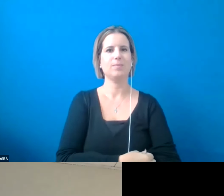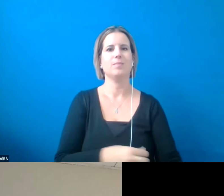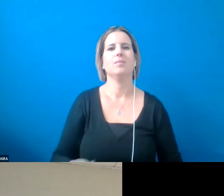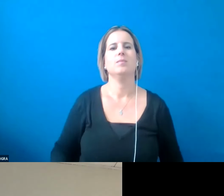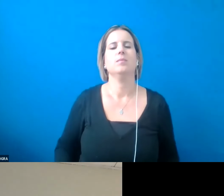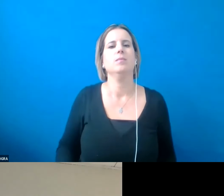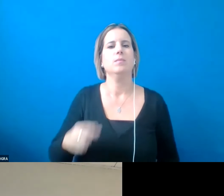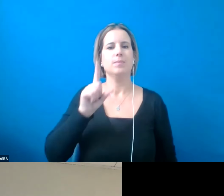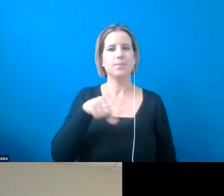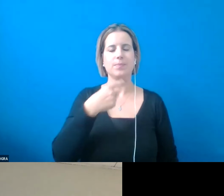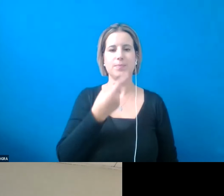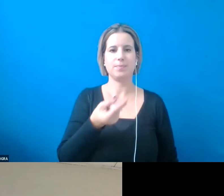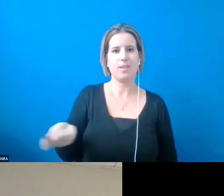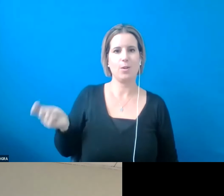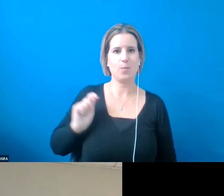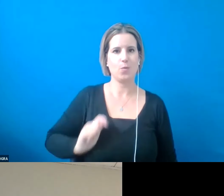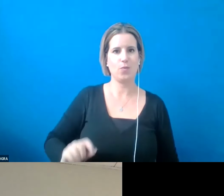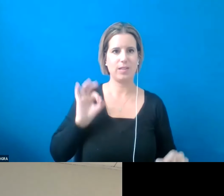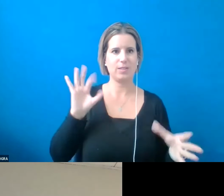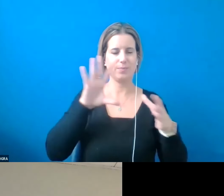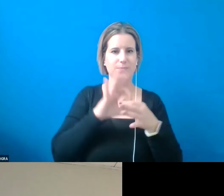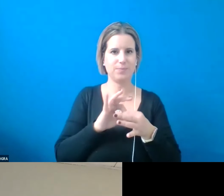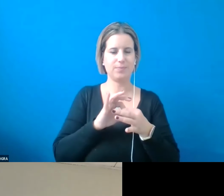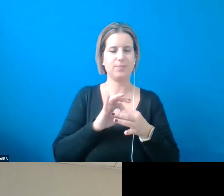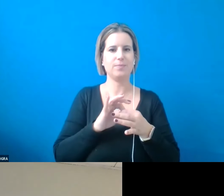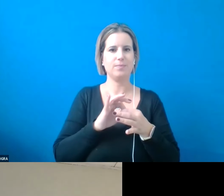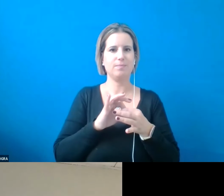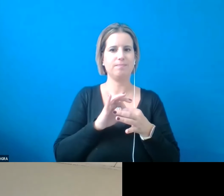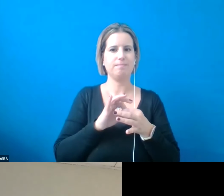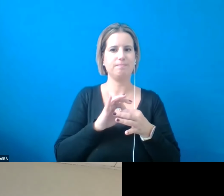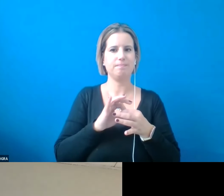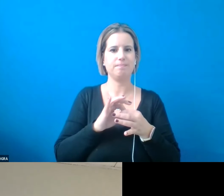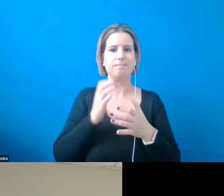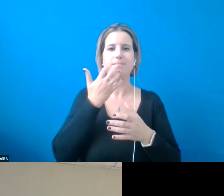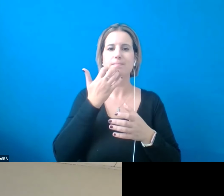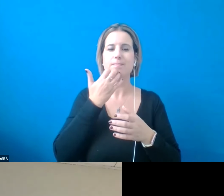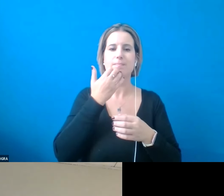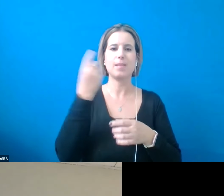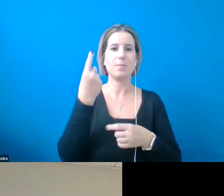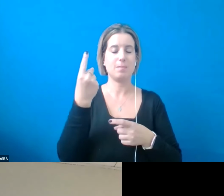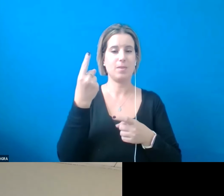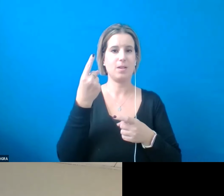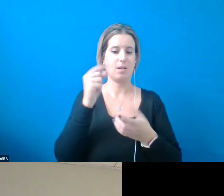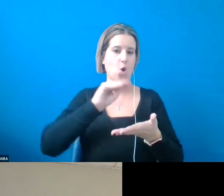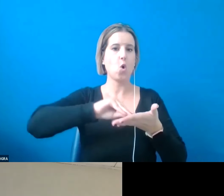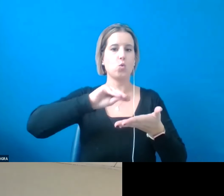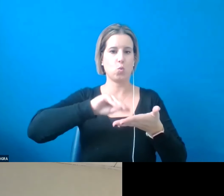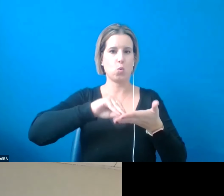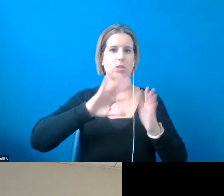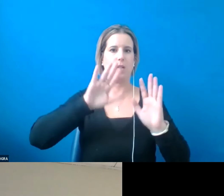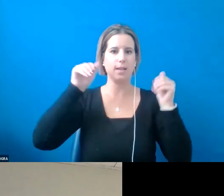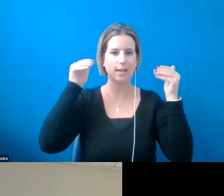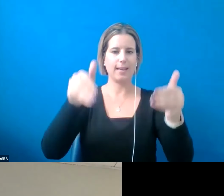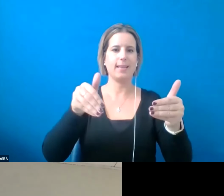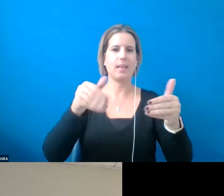también decir que hay un profesional de referencia que es el facultativo que recibe en la primera consulta al paciente y quien